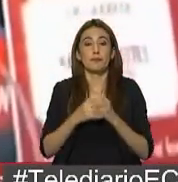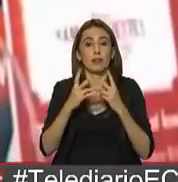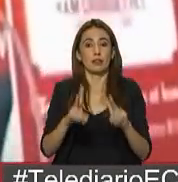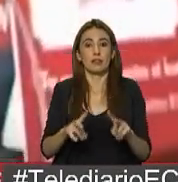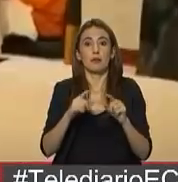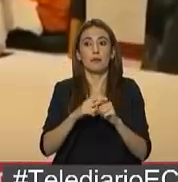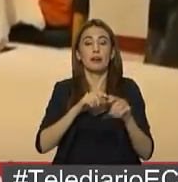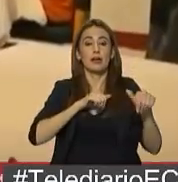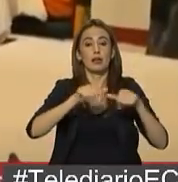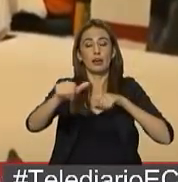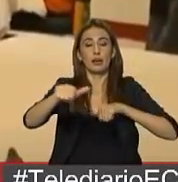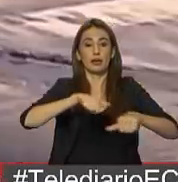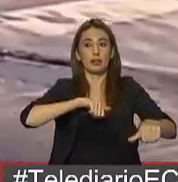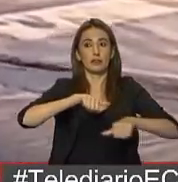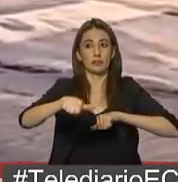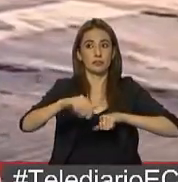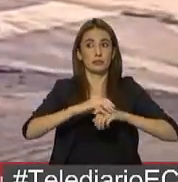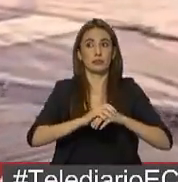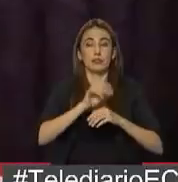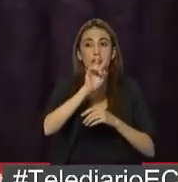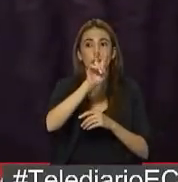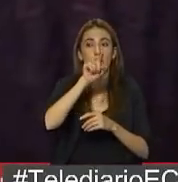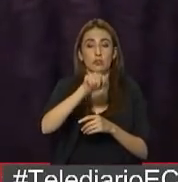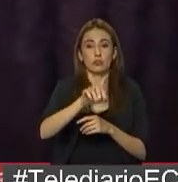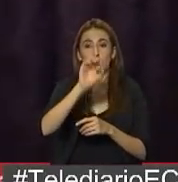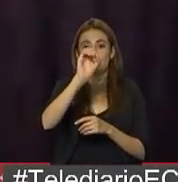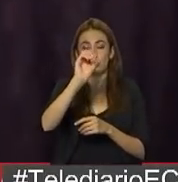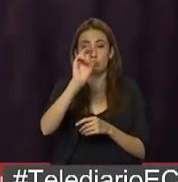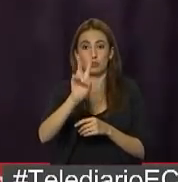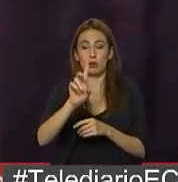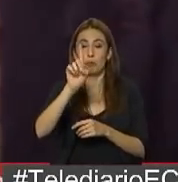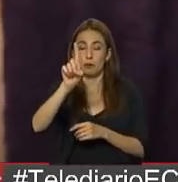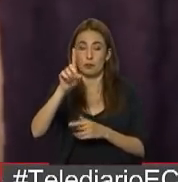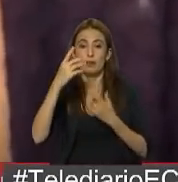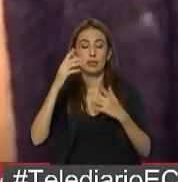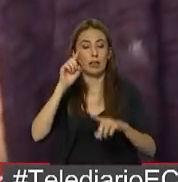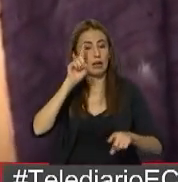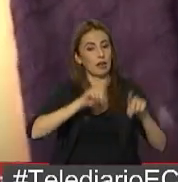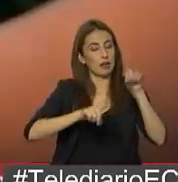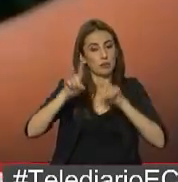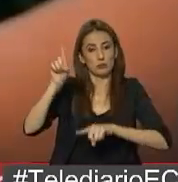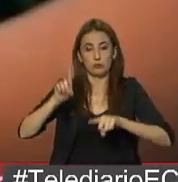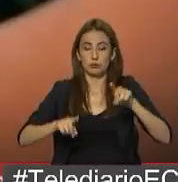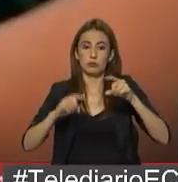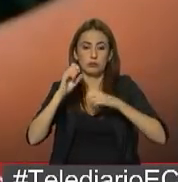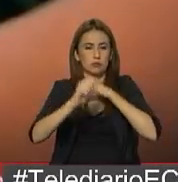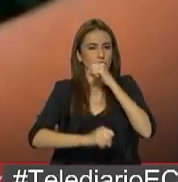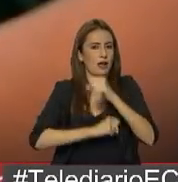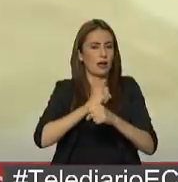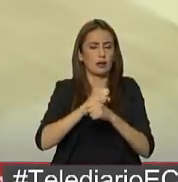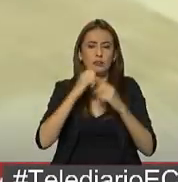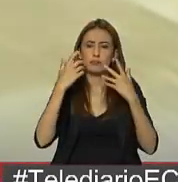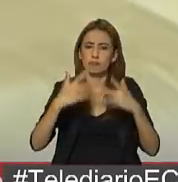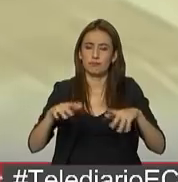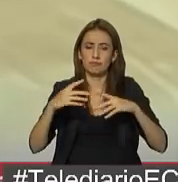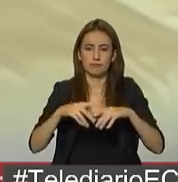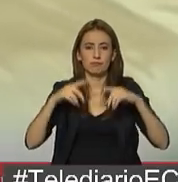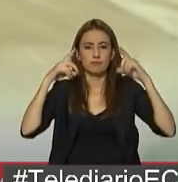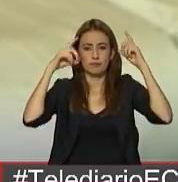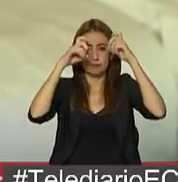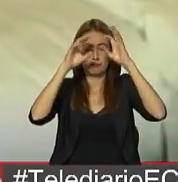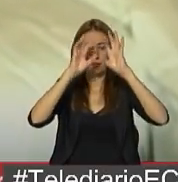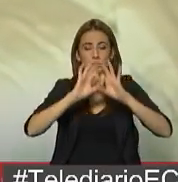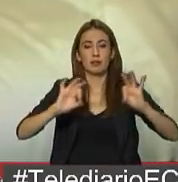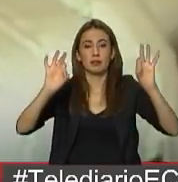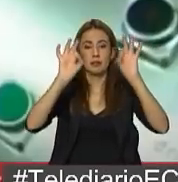asesor del presidente Larry Kudlow, 2021 va a ser un año sólido, aunque expertos continúan asegurando que las cifras de desempleo son muy